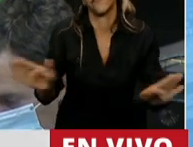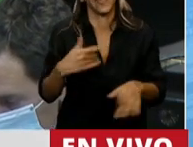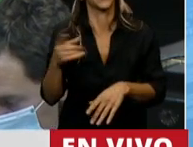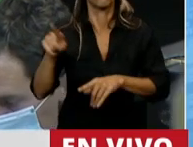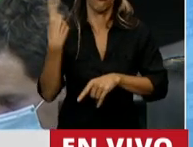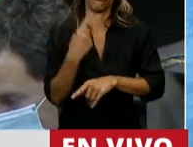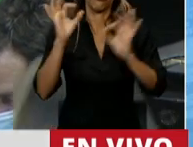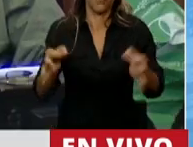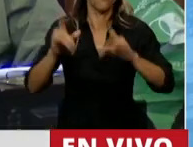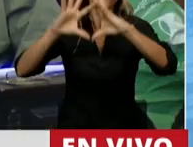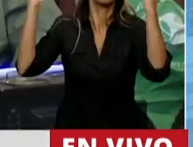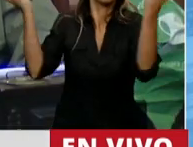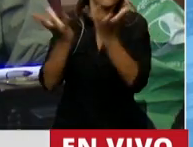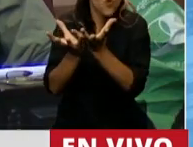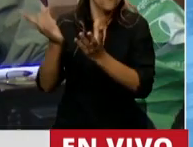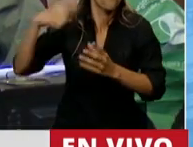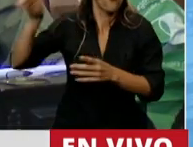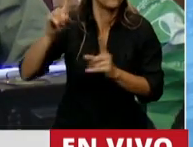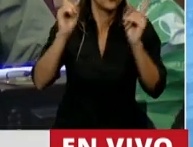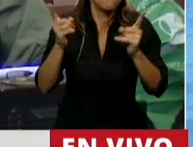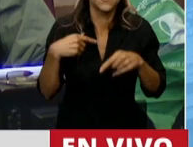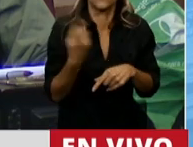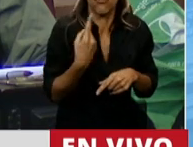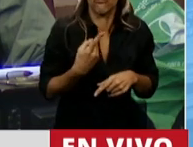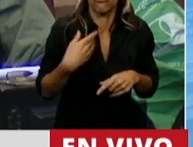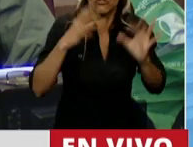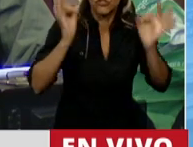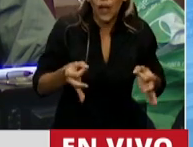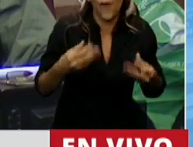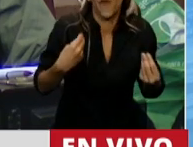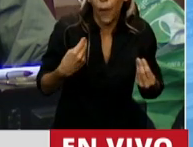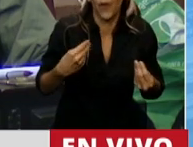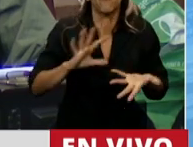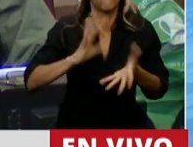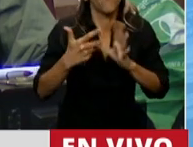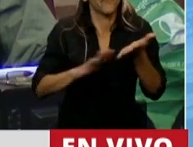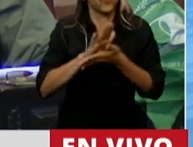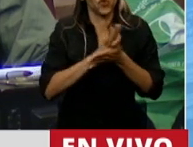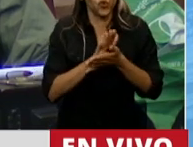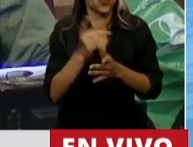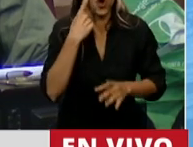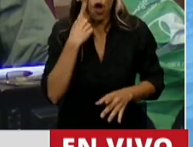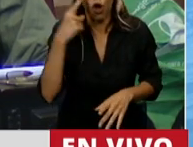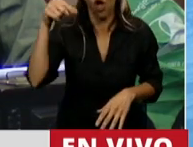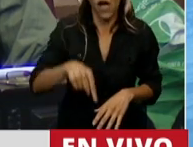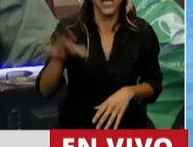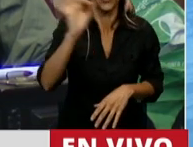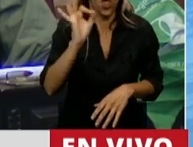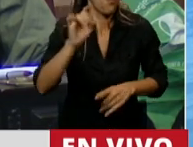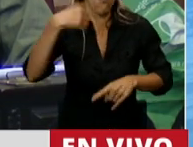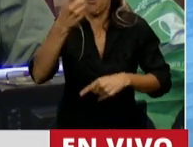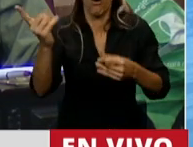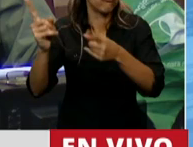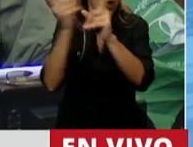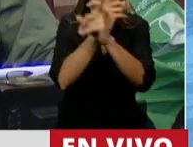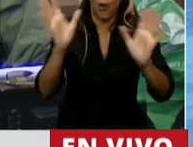en reiteradas oportunidades nos ha obligado no es la vía para resolver ni este ni muchos de los conflictos y problemas de